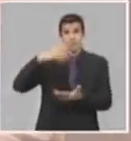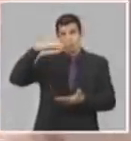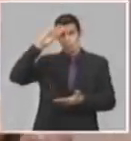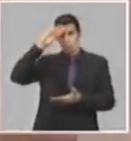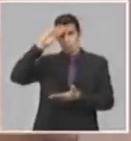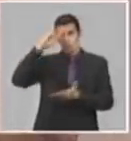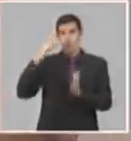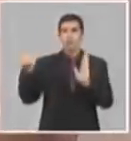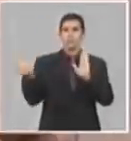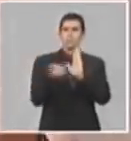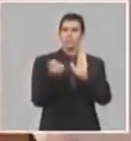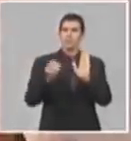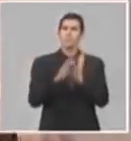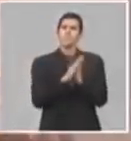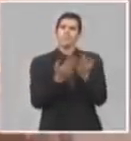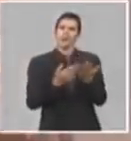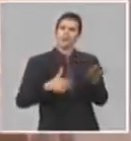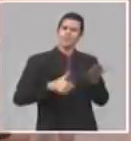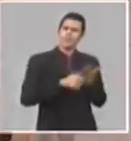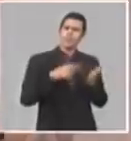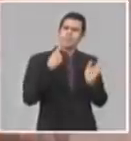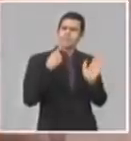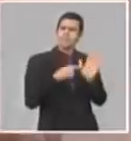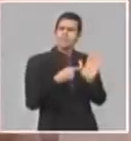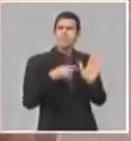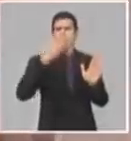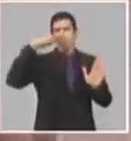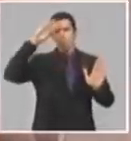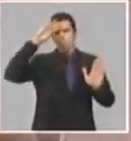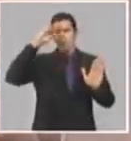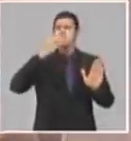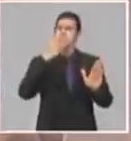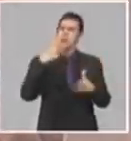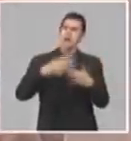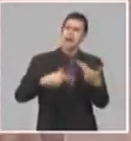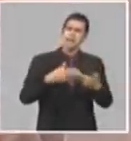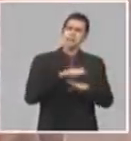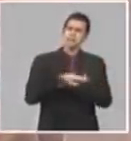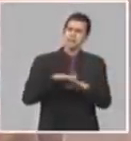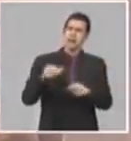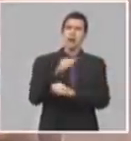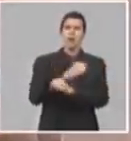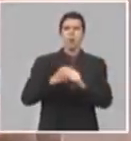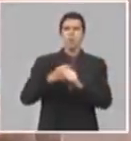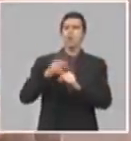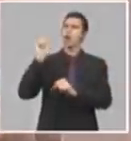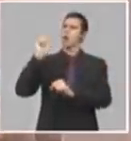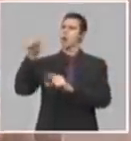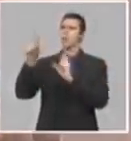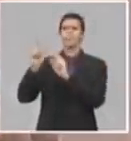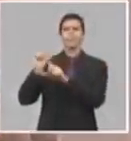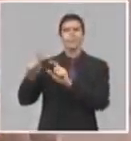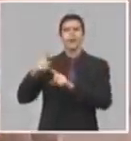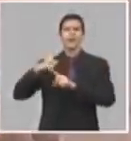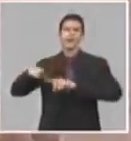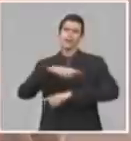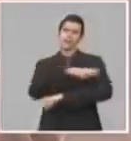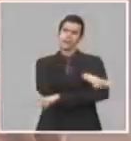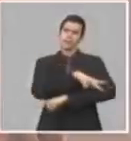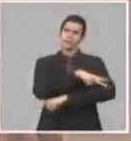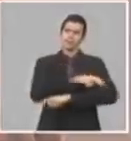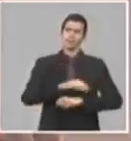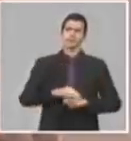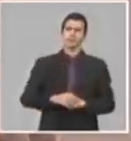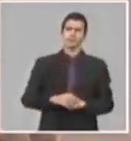jurídicas, las sucursales o representaciones de empresas extranjeras, el personal diplomático,